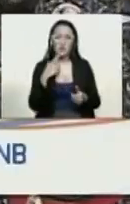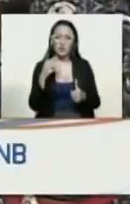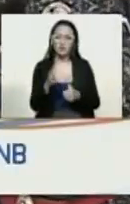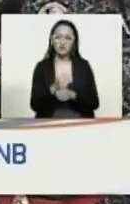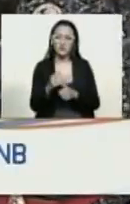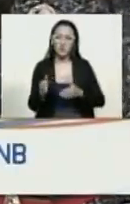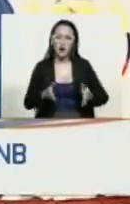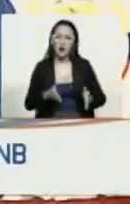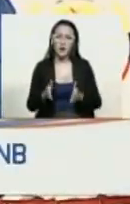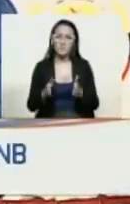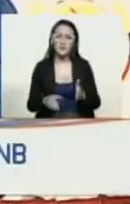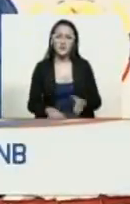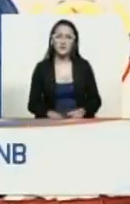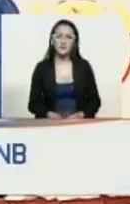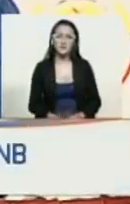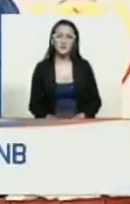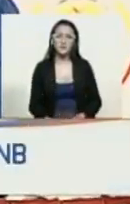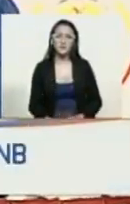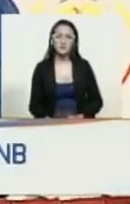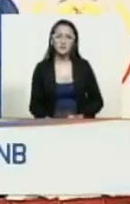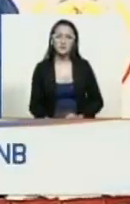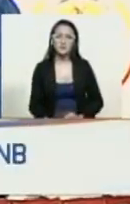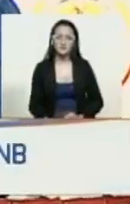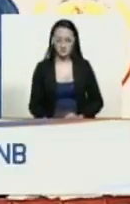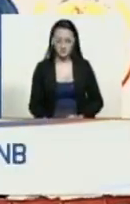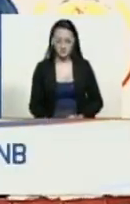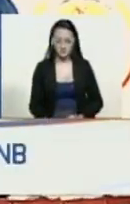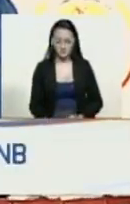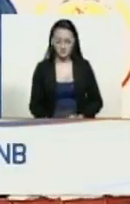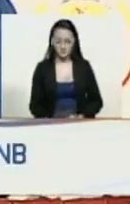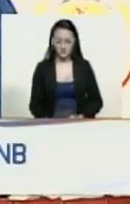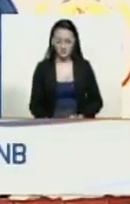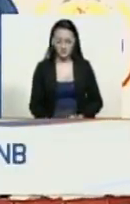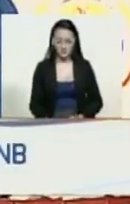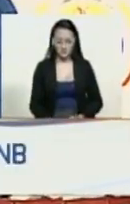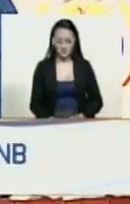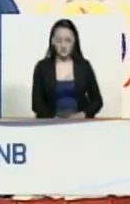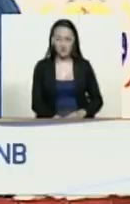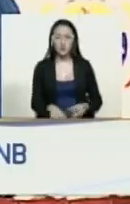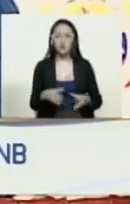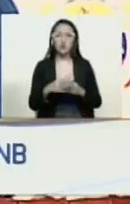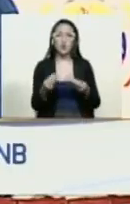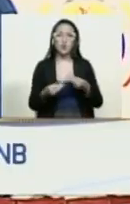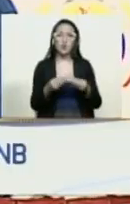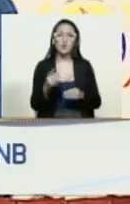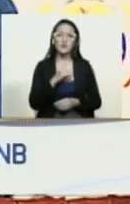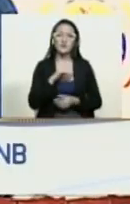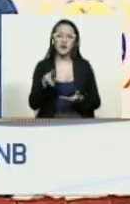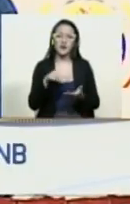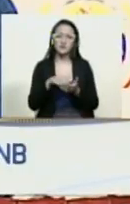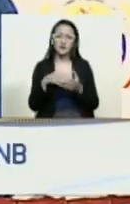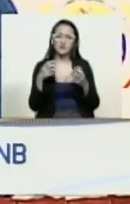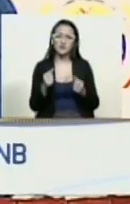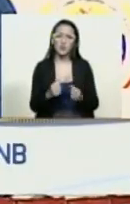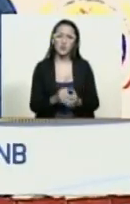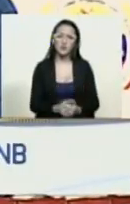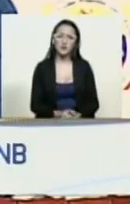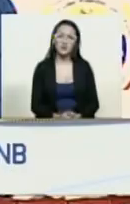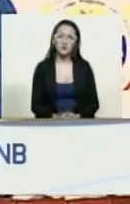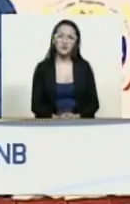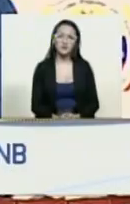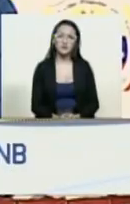camino. Y miren cómo todo va cuadrando. Universidad Nacional de la Seguridad.